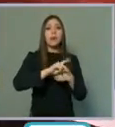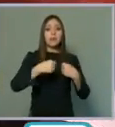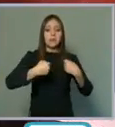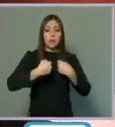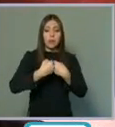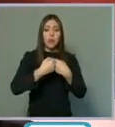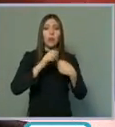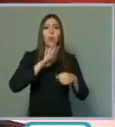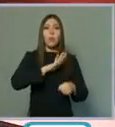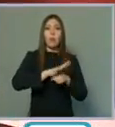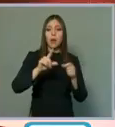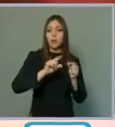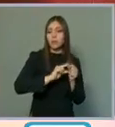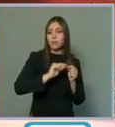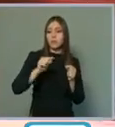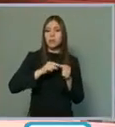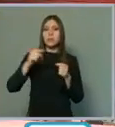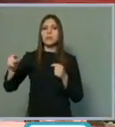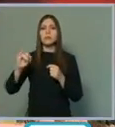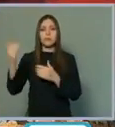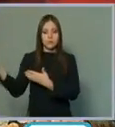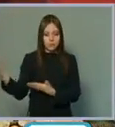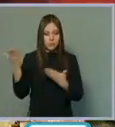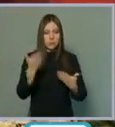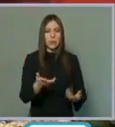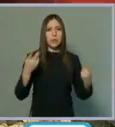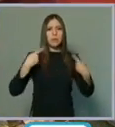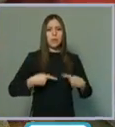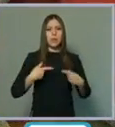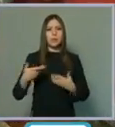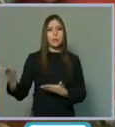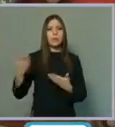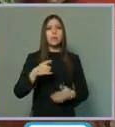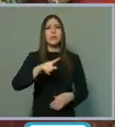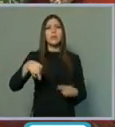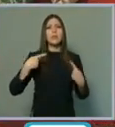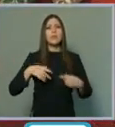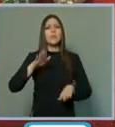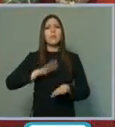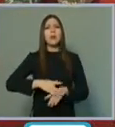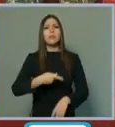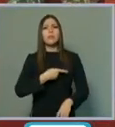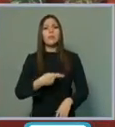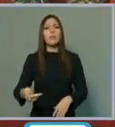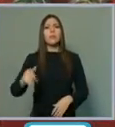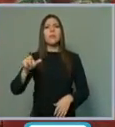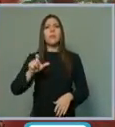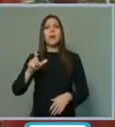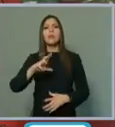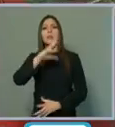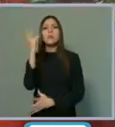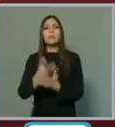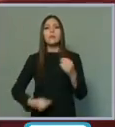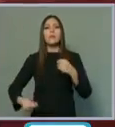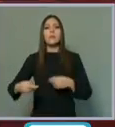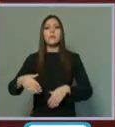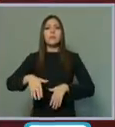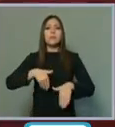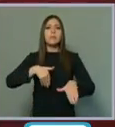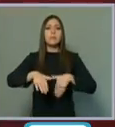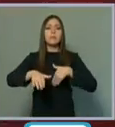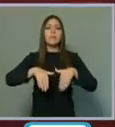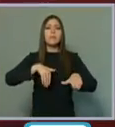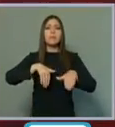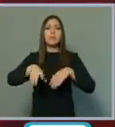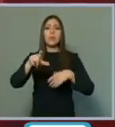son los que reciben a esta gente, que además pues, son los más pobres, son los que salen migrando pues, a pie. Y normalmente cruzan únicamente